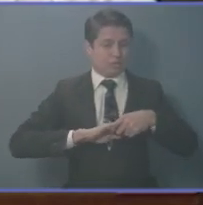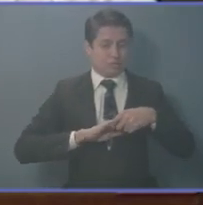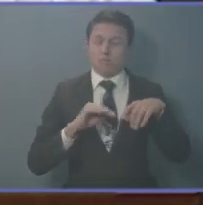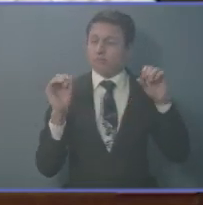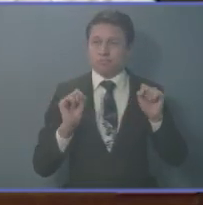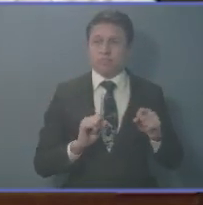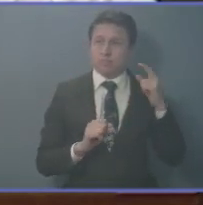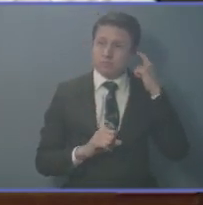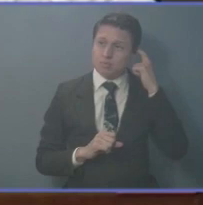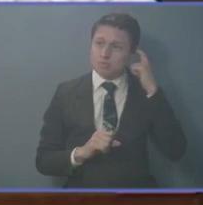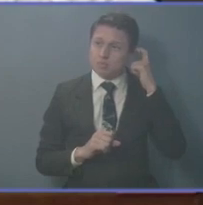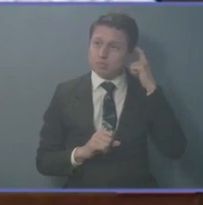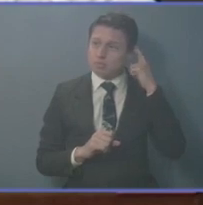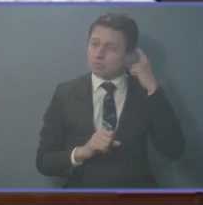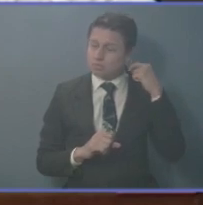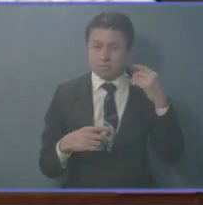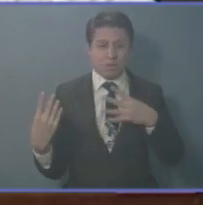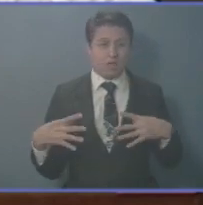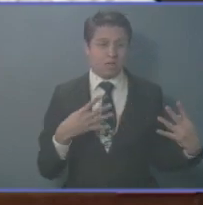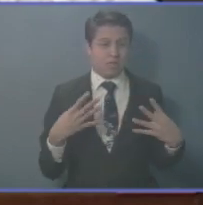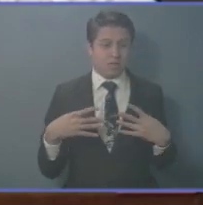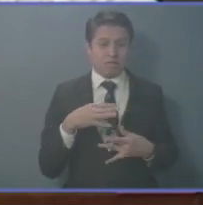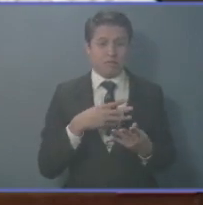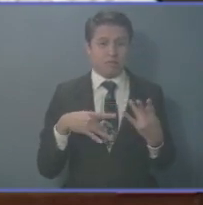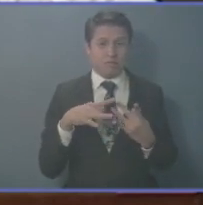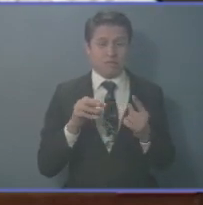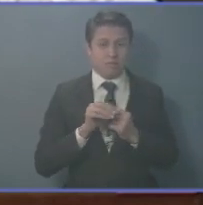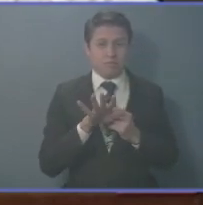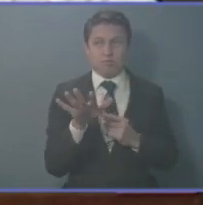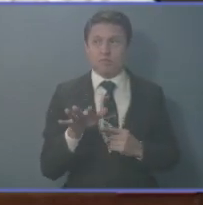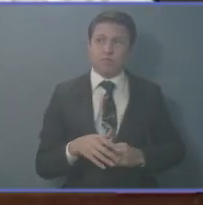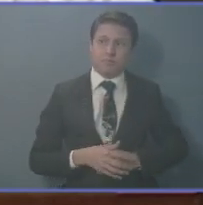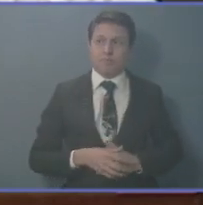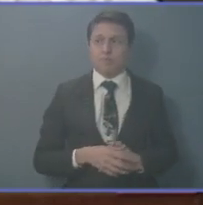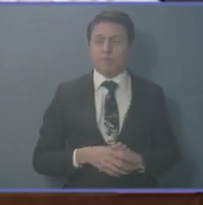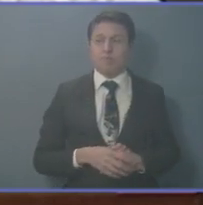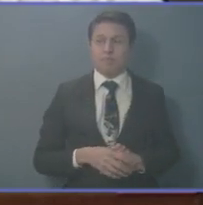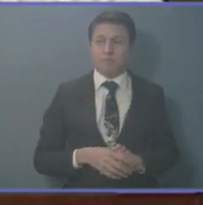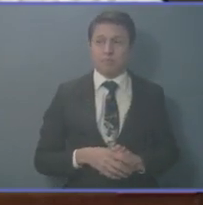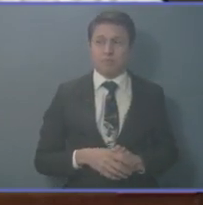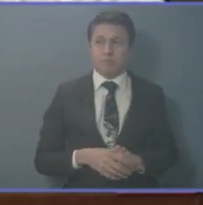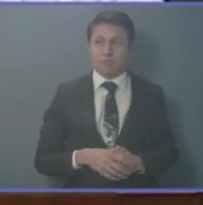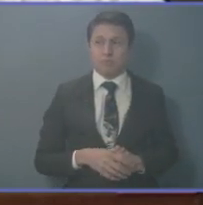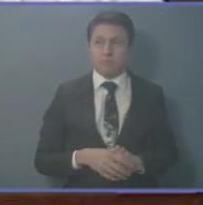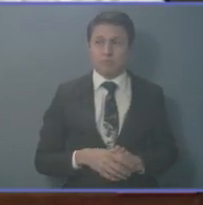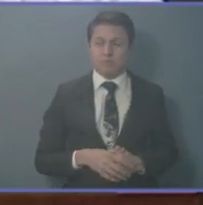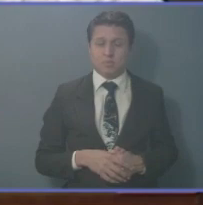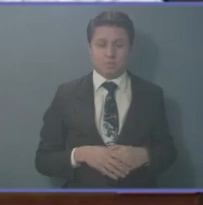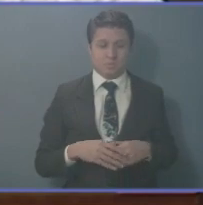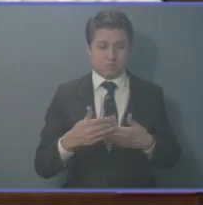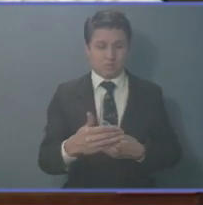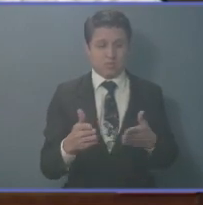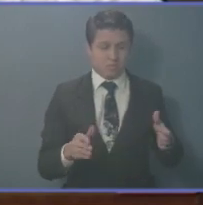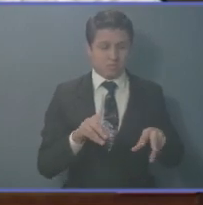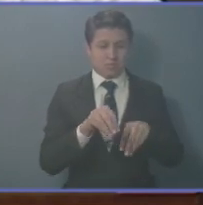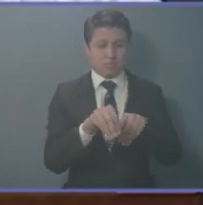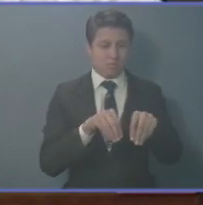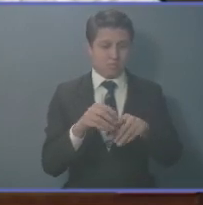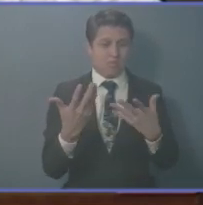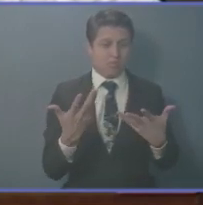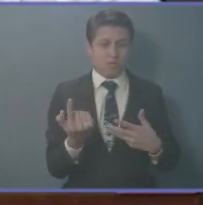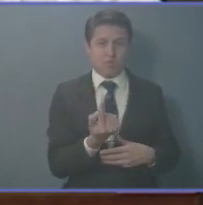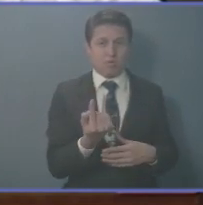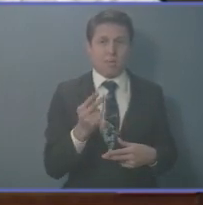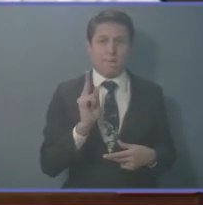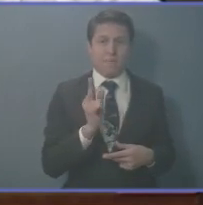juegos de contacto o los de o los de mesa en los que muchas personas manipulan los